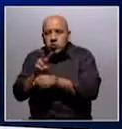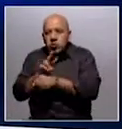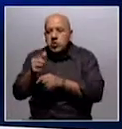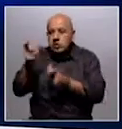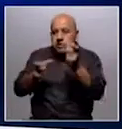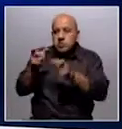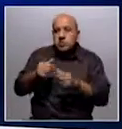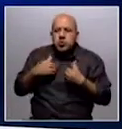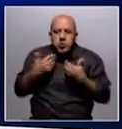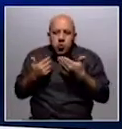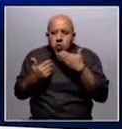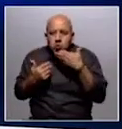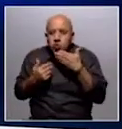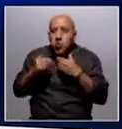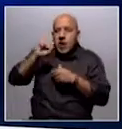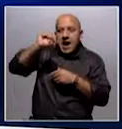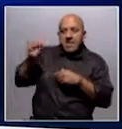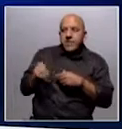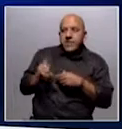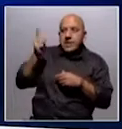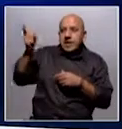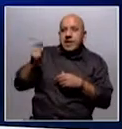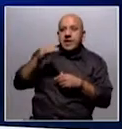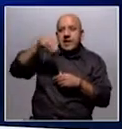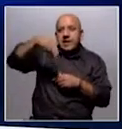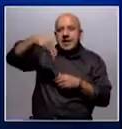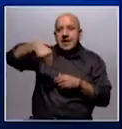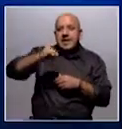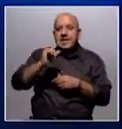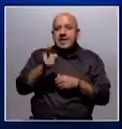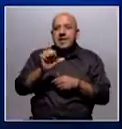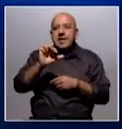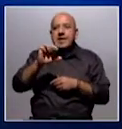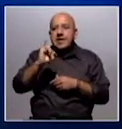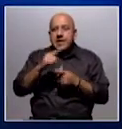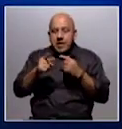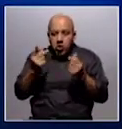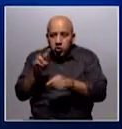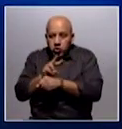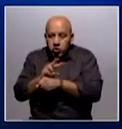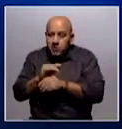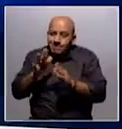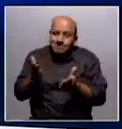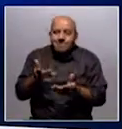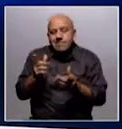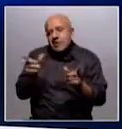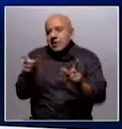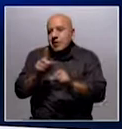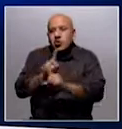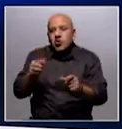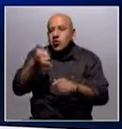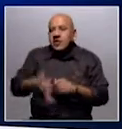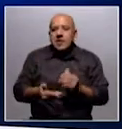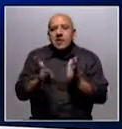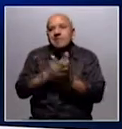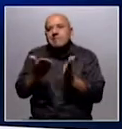personas yo dudo mucho de que nigeria donde también se conoce que hay por lo menos un caso puedan llevar adelante ese tipo de protocolo no tienen los implementos